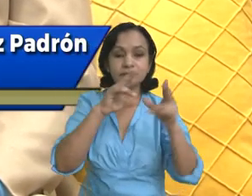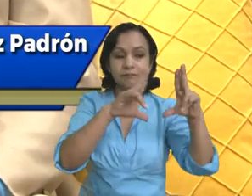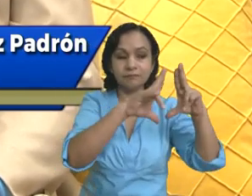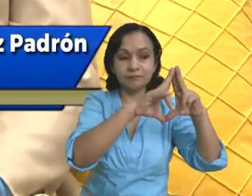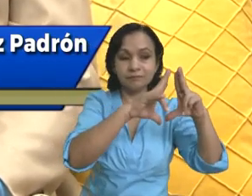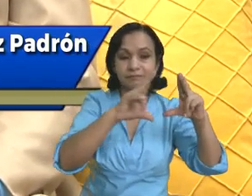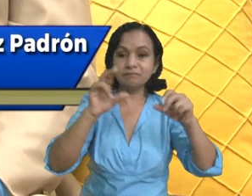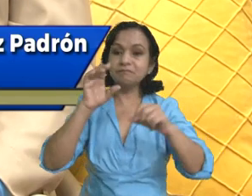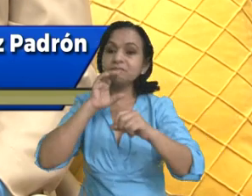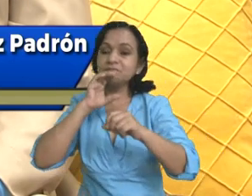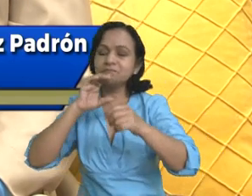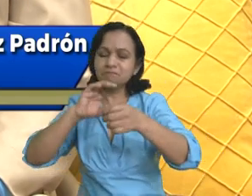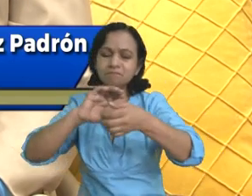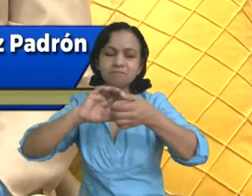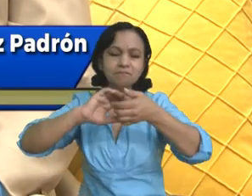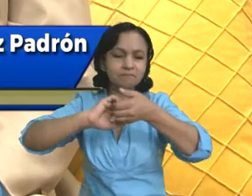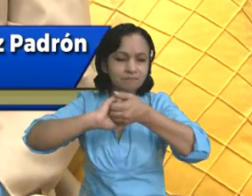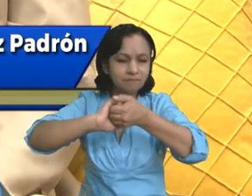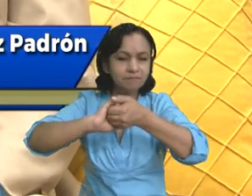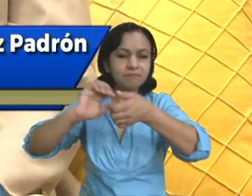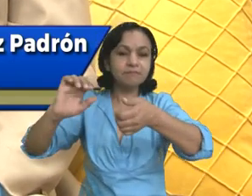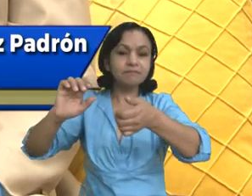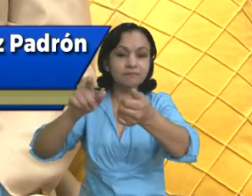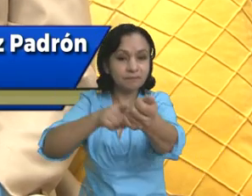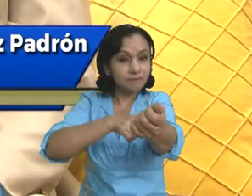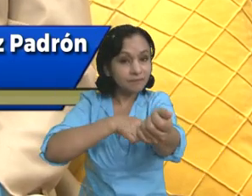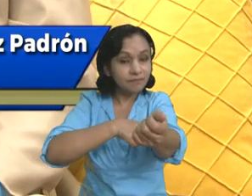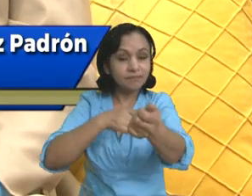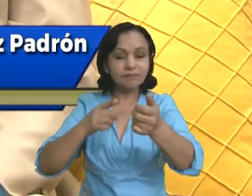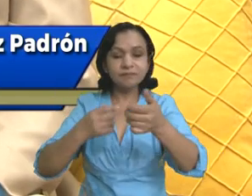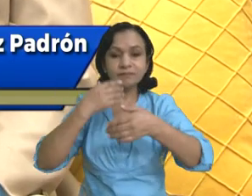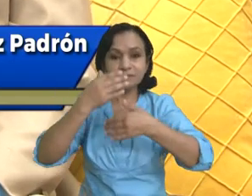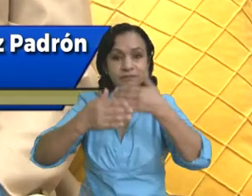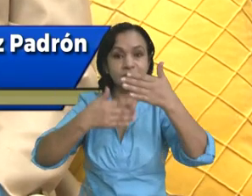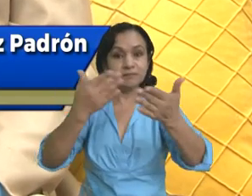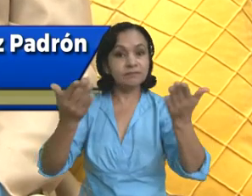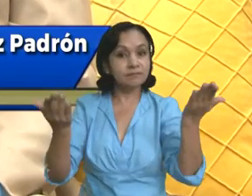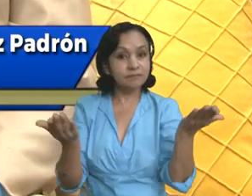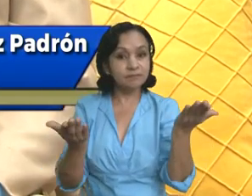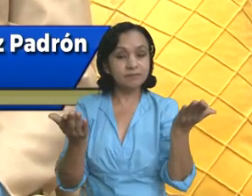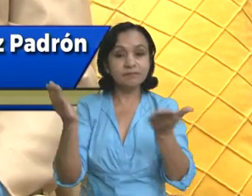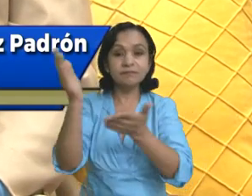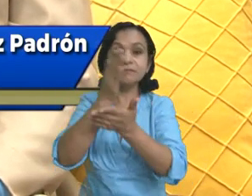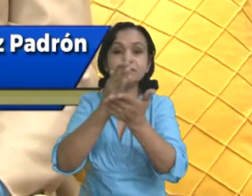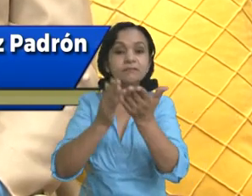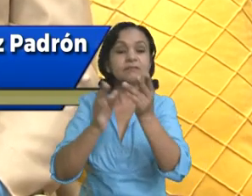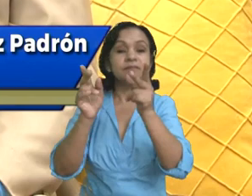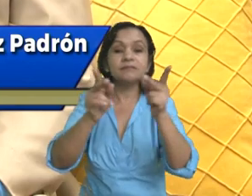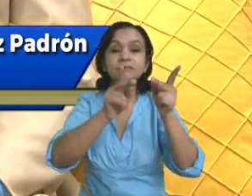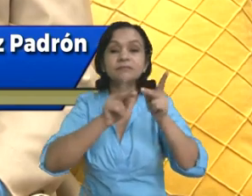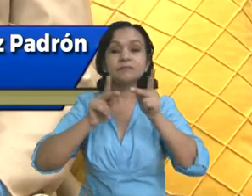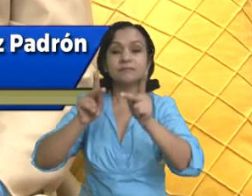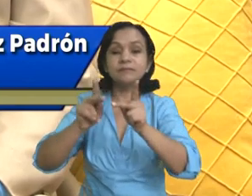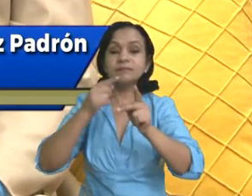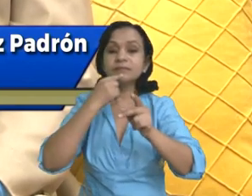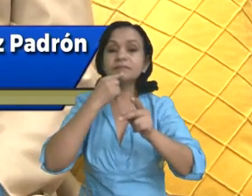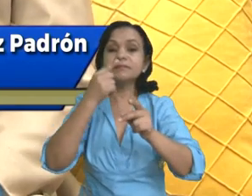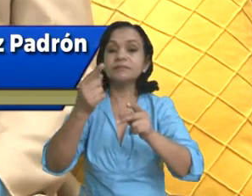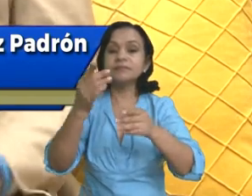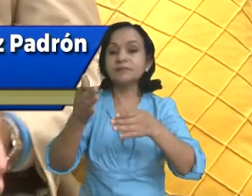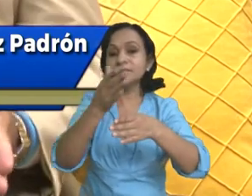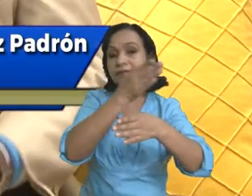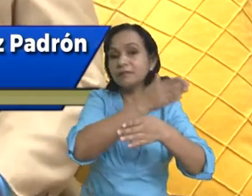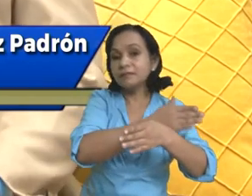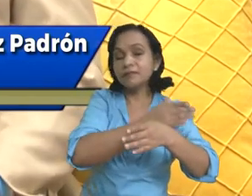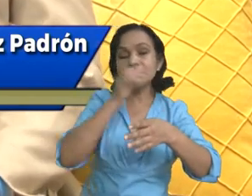Cuba y Nicaragua que hemos venido desarrollando, y incluso no hay quienes lo ubican solamente en la etapa del